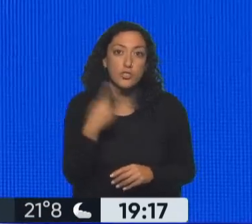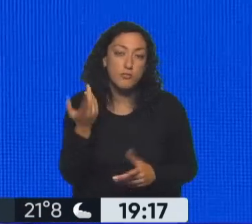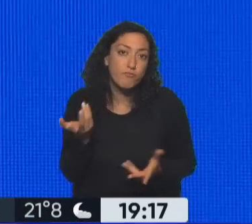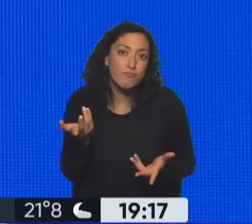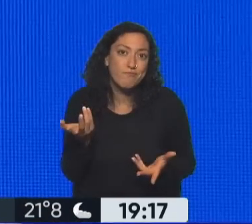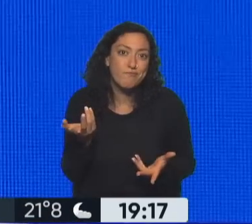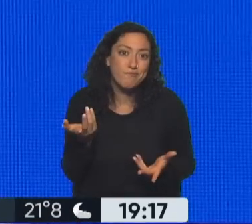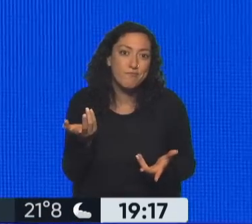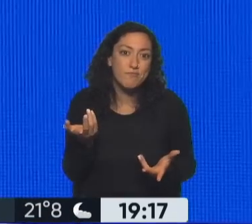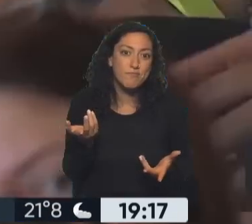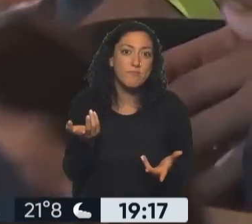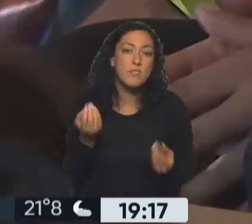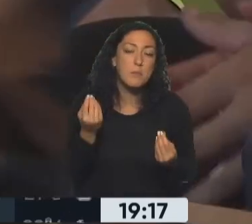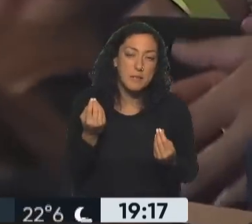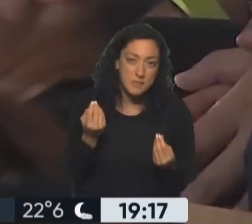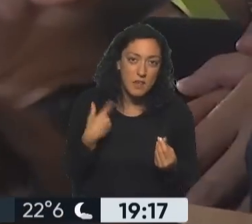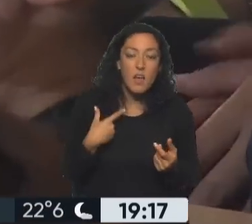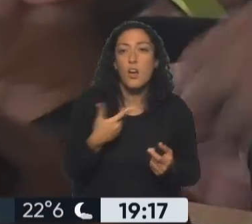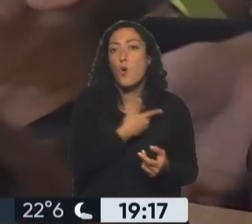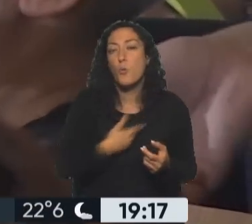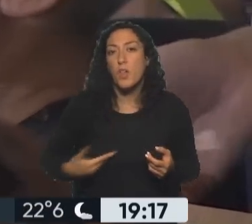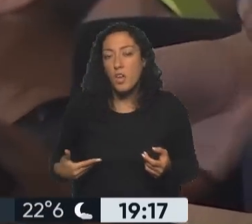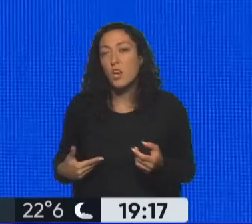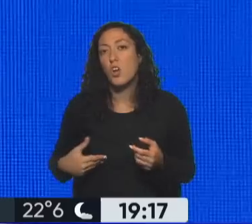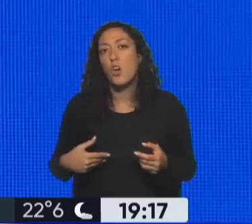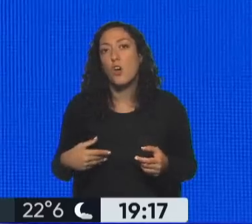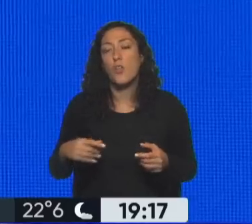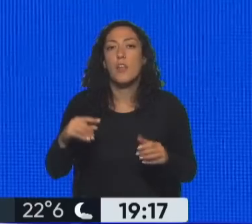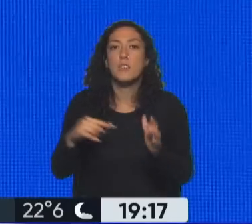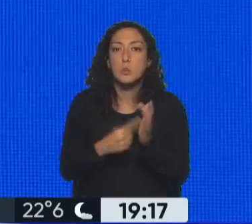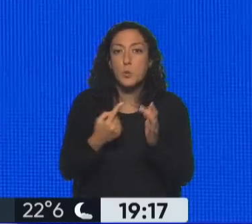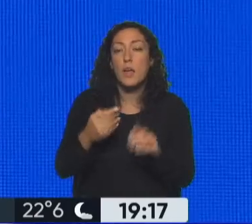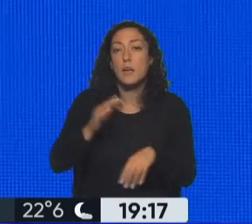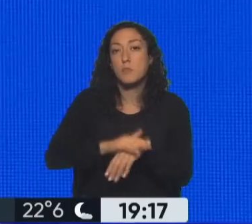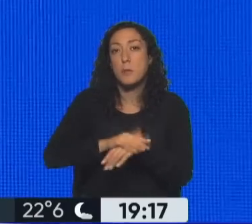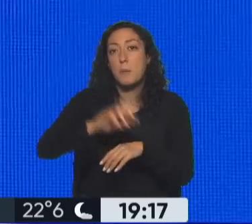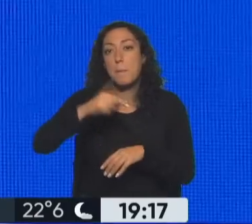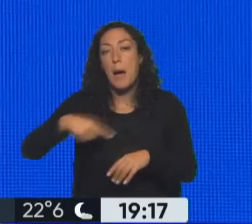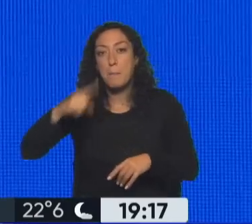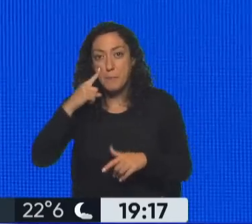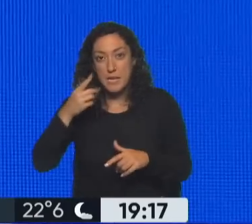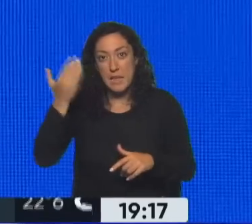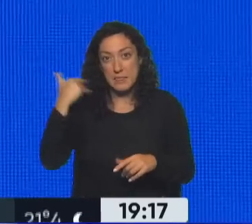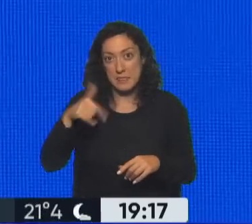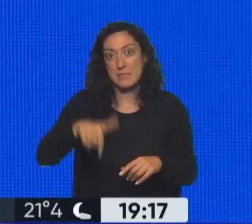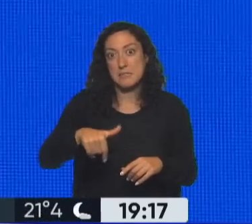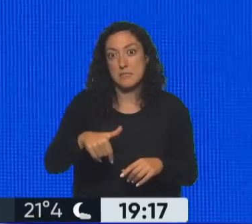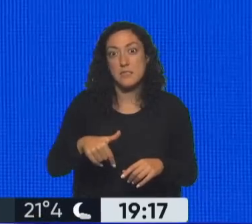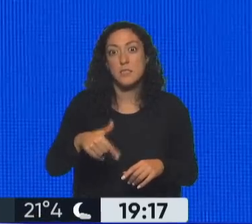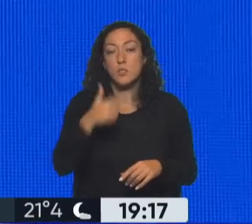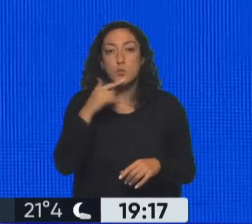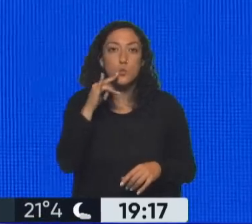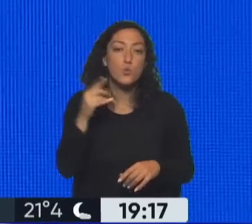porque el jefe de gobierno de la ciudad estaba a cargo del PAMI. Integraba el grupo